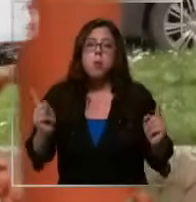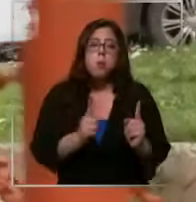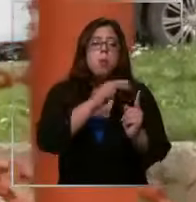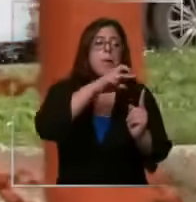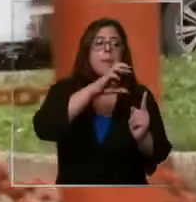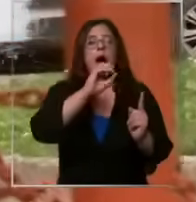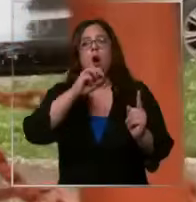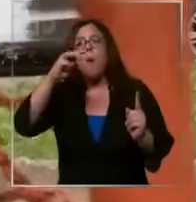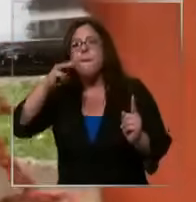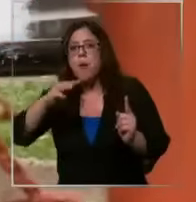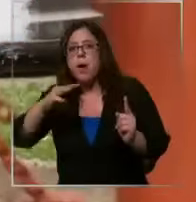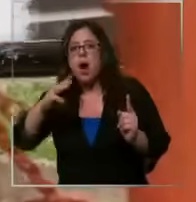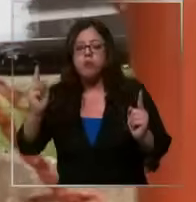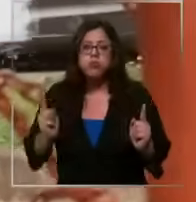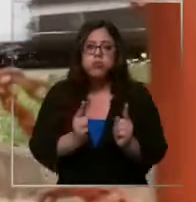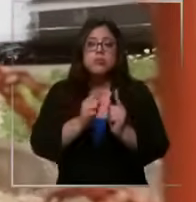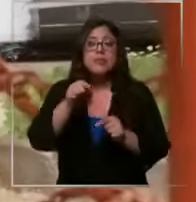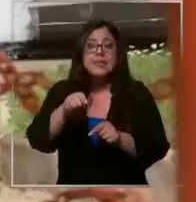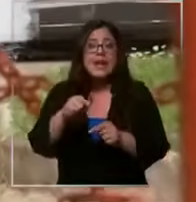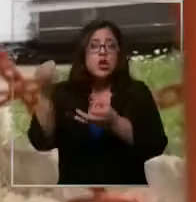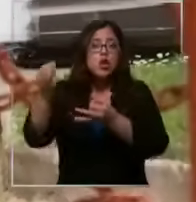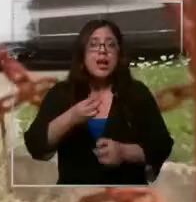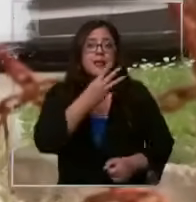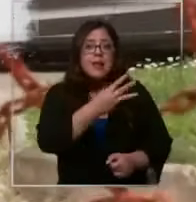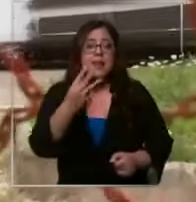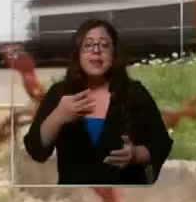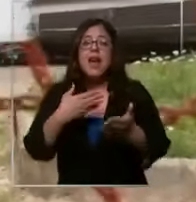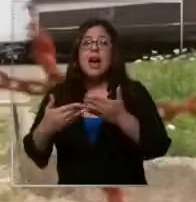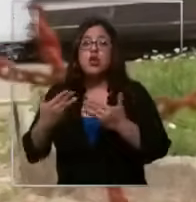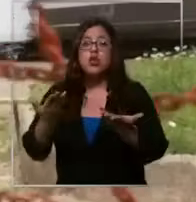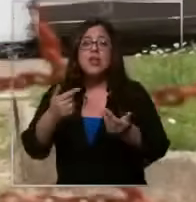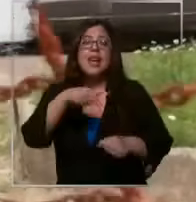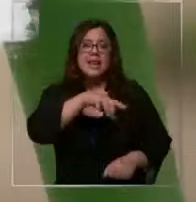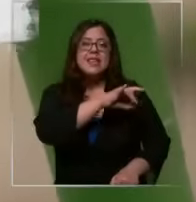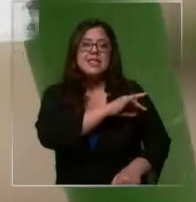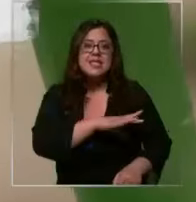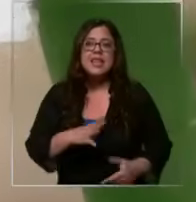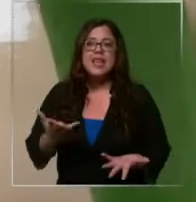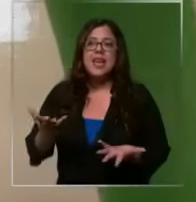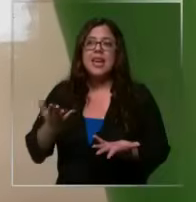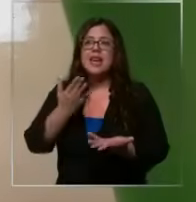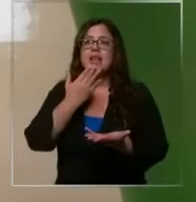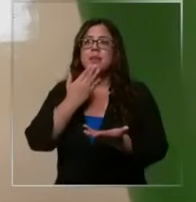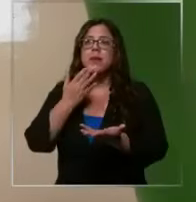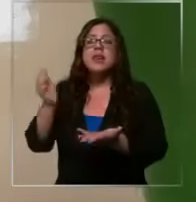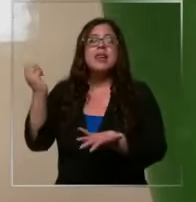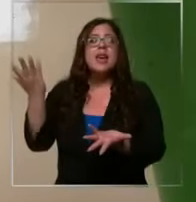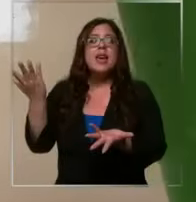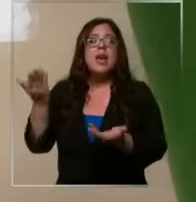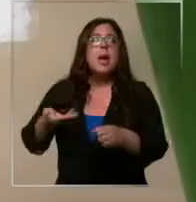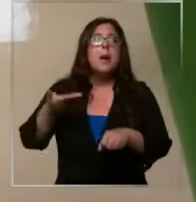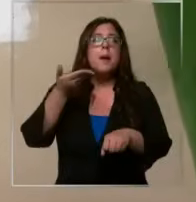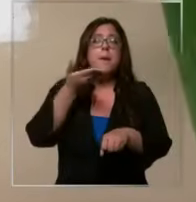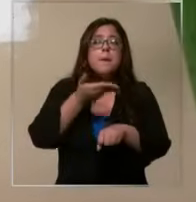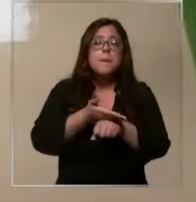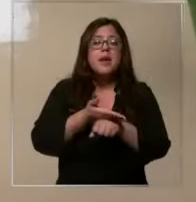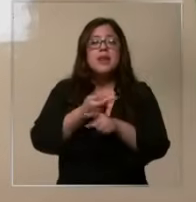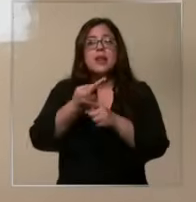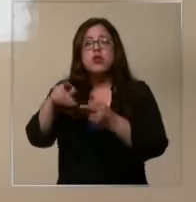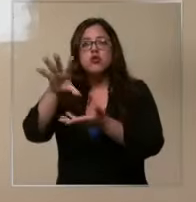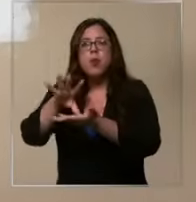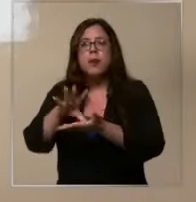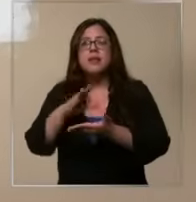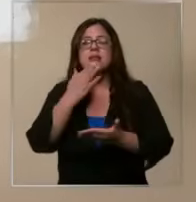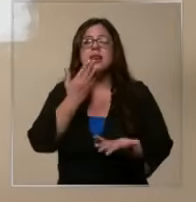o madre. De ellos, 33 estaban en territorio nacional y eran reclamados en el exterior, mientras que 20 retornaron a